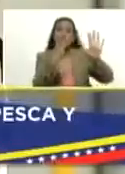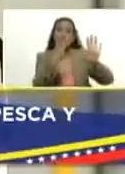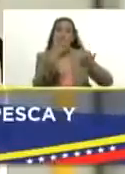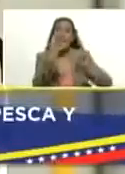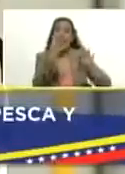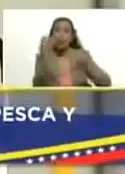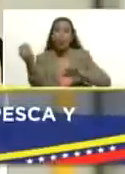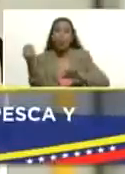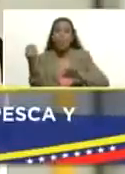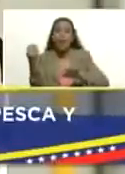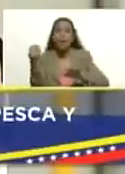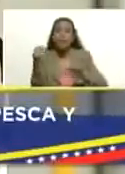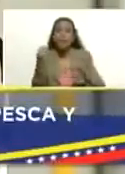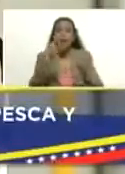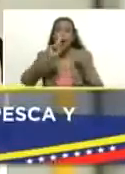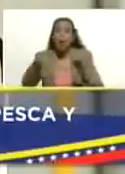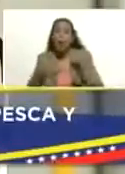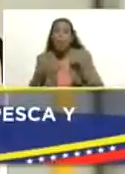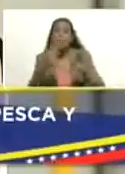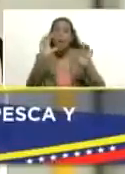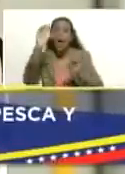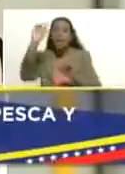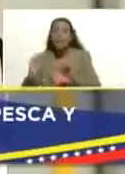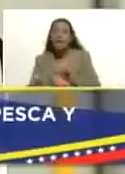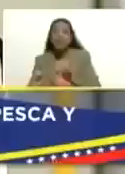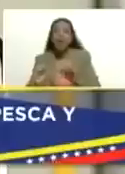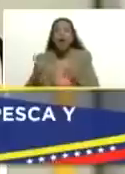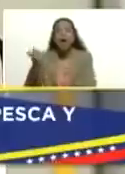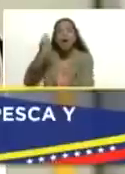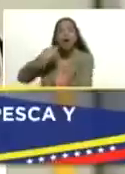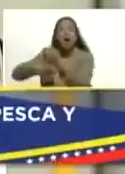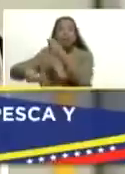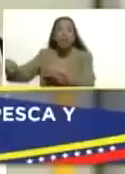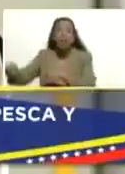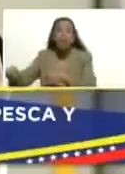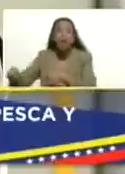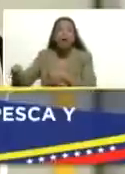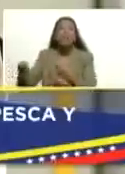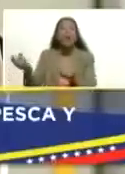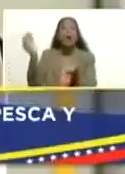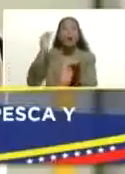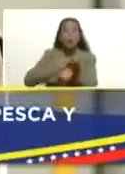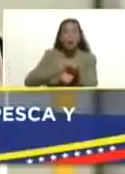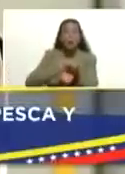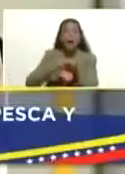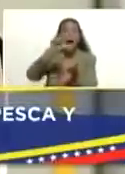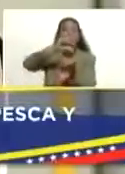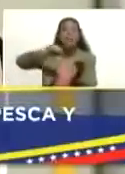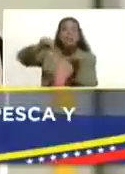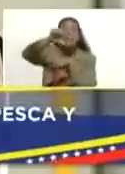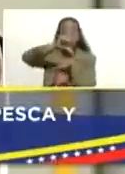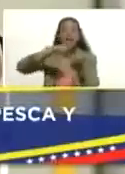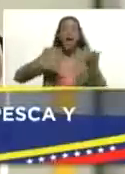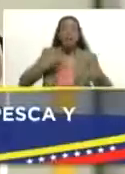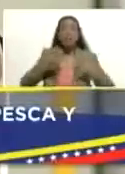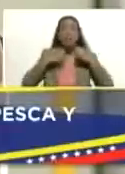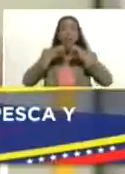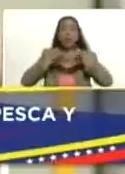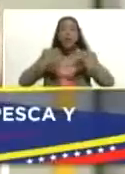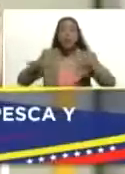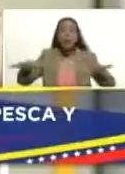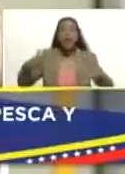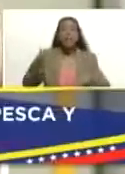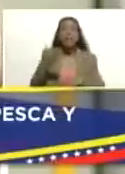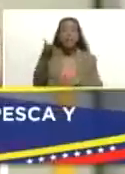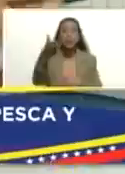7.781.770 bolívares y céntimos retornables para darle aceite a la actividad de distribuir la